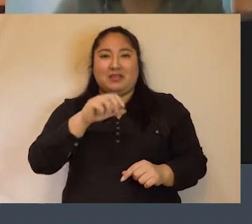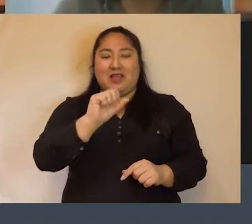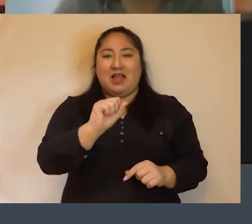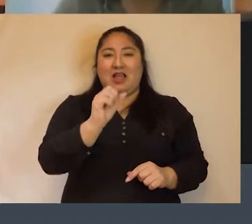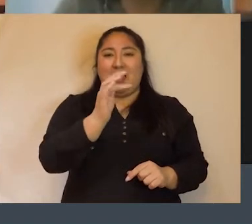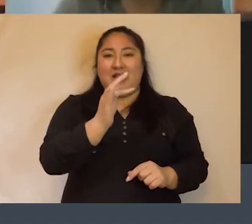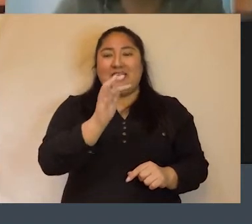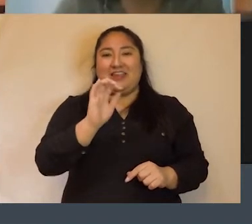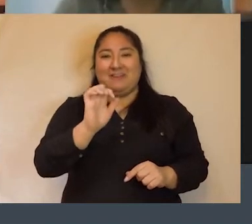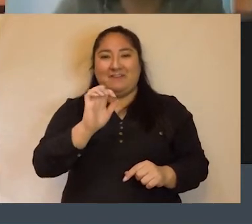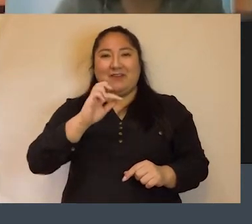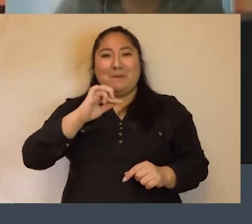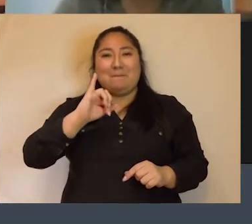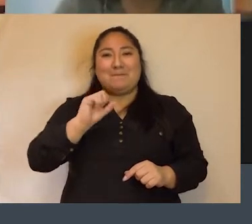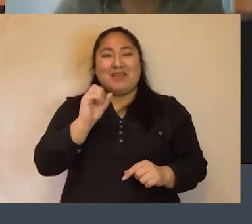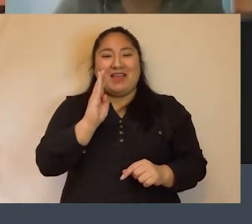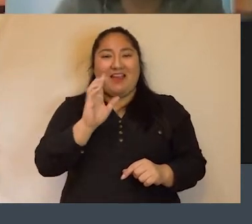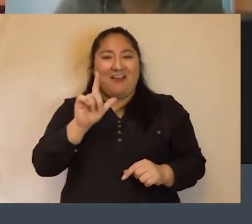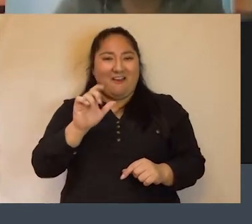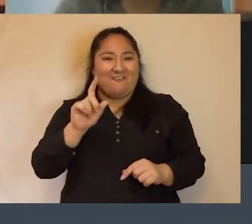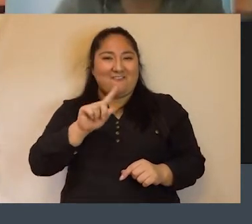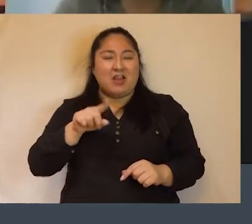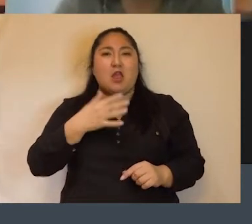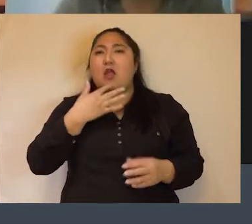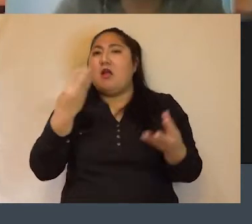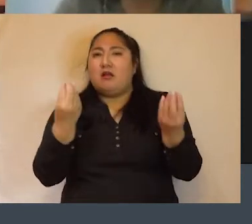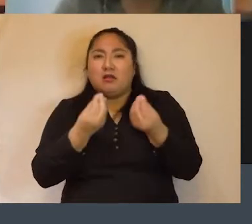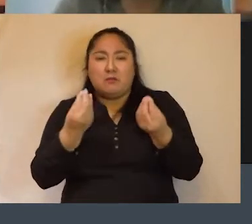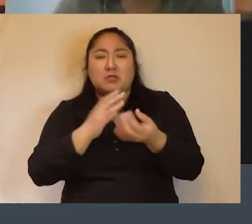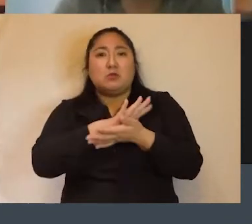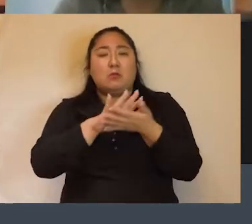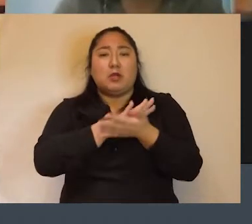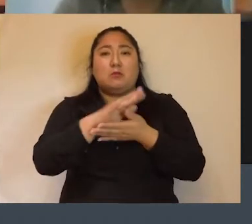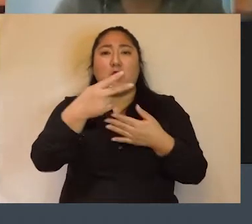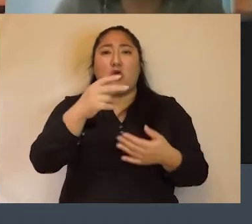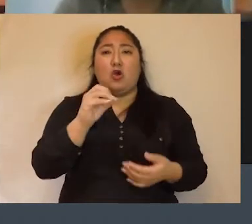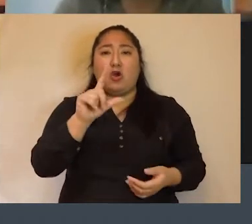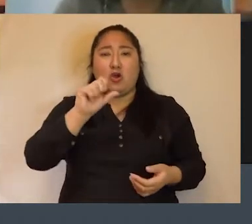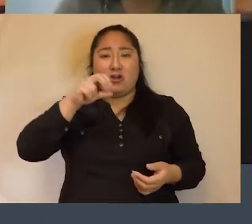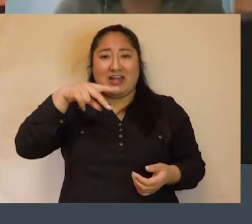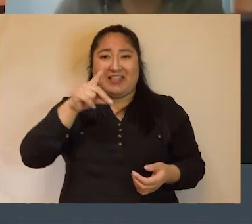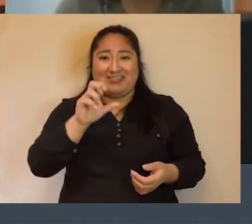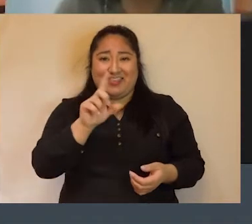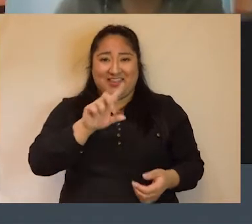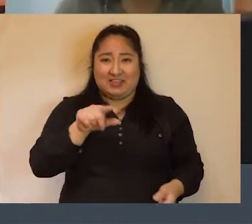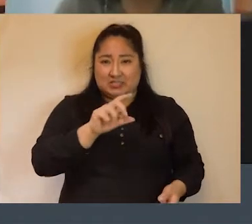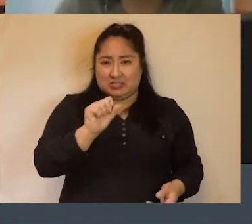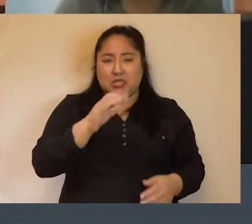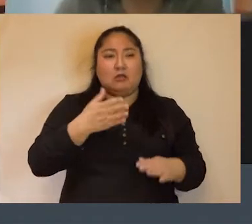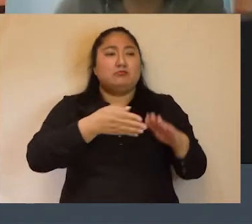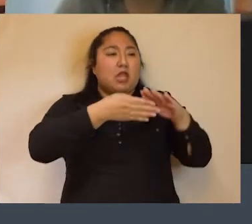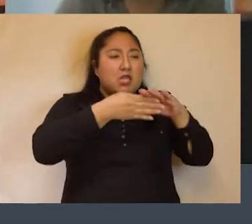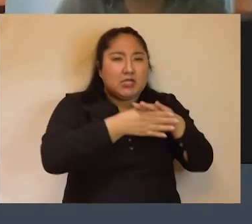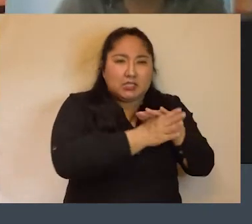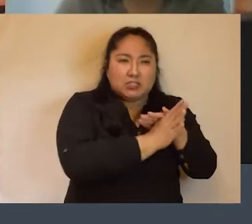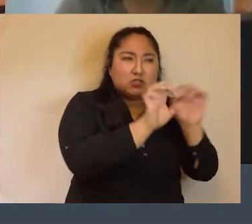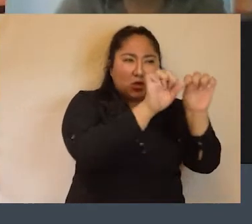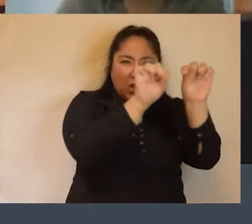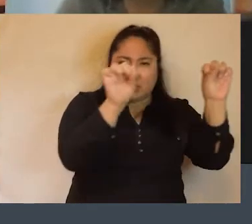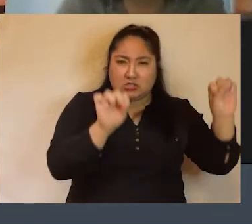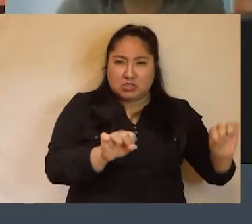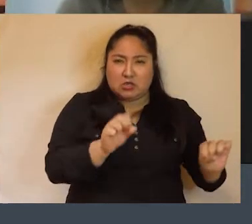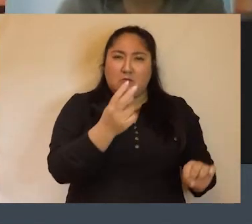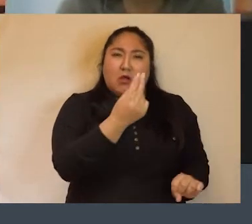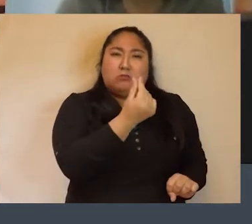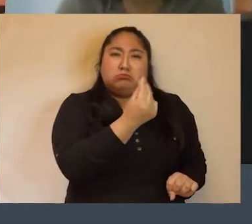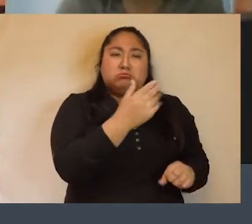denominaba las empresas AFPiables. ¿Y qué pasó? Por ejemplo, tomamos el caso de la Endesa. La Endesa entró